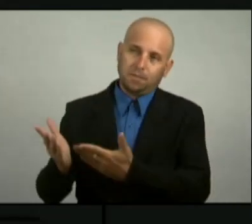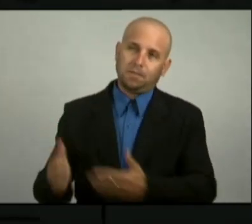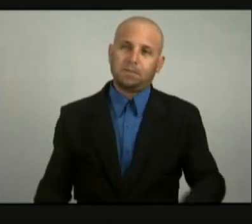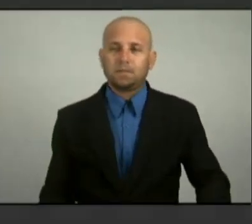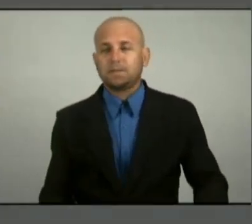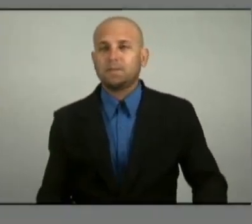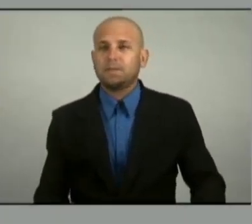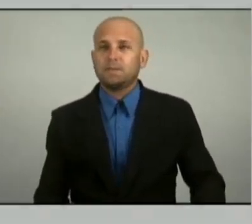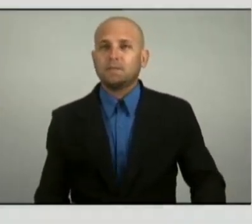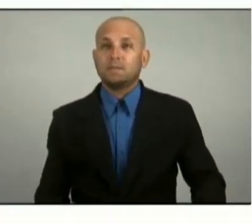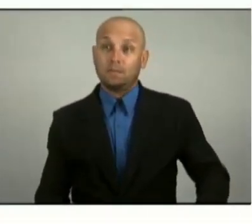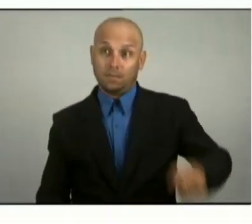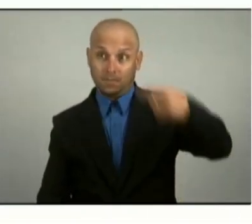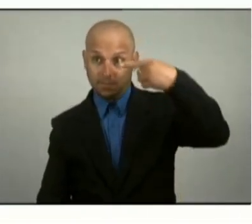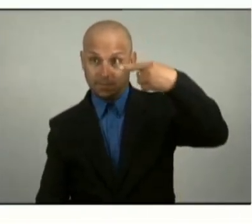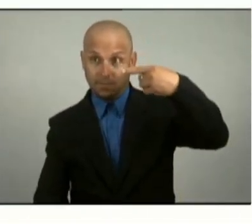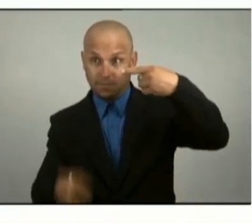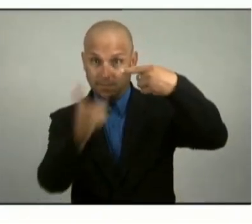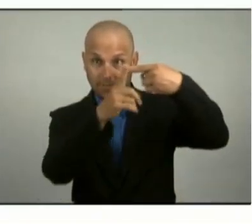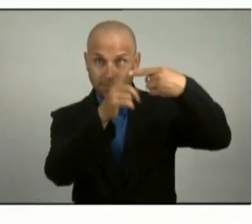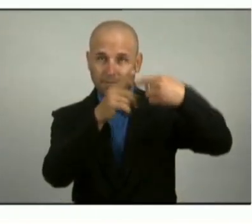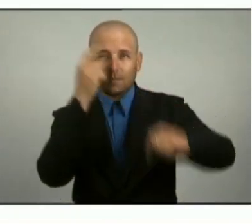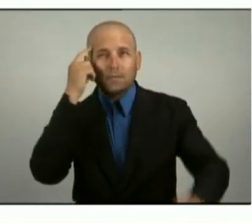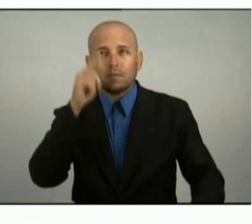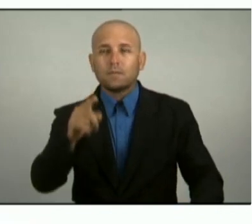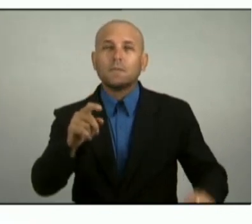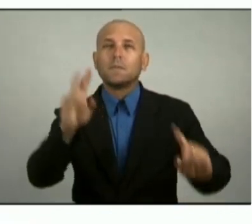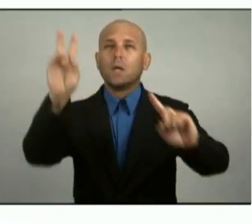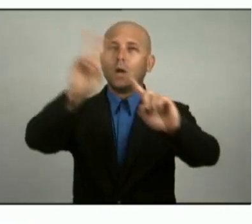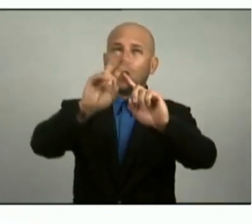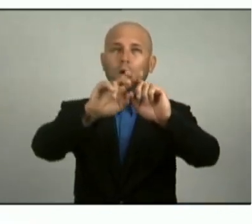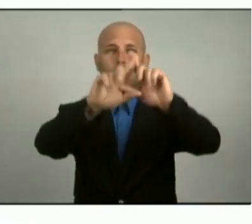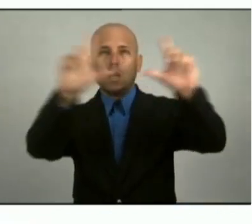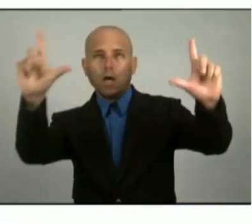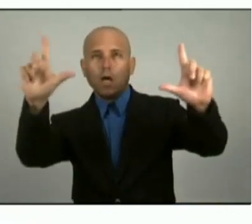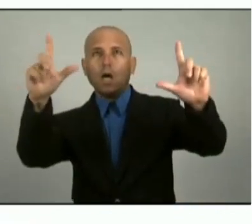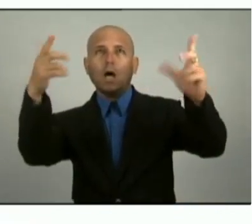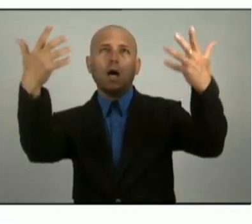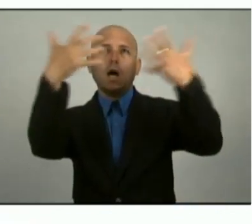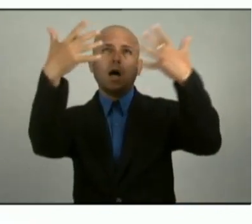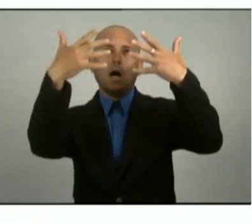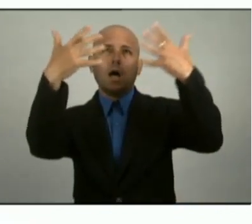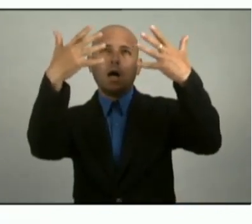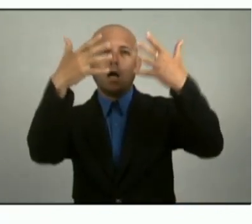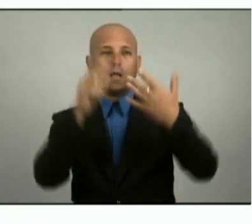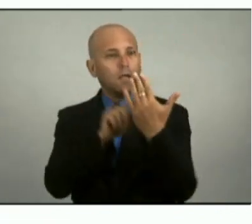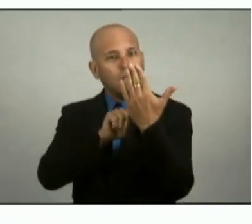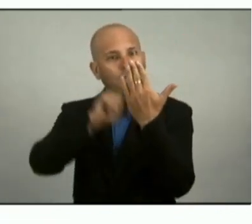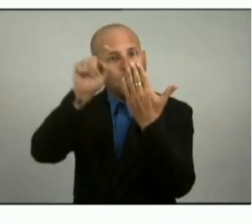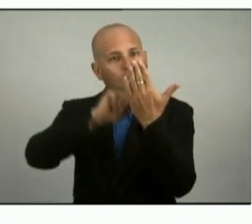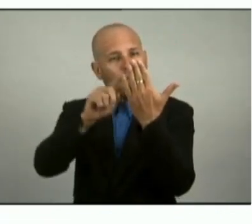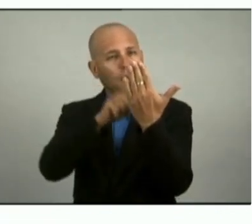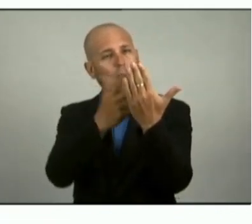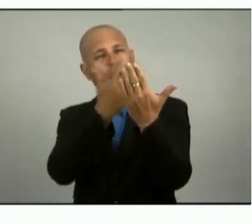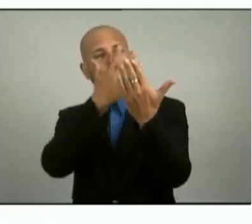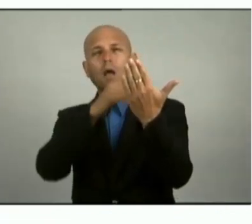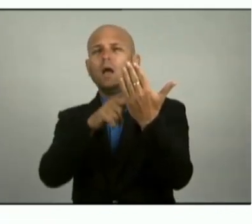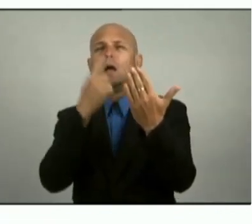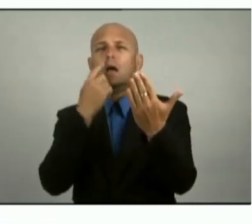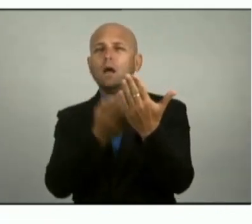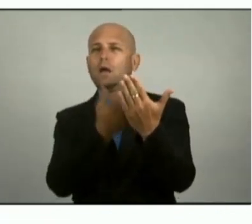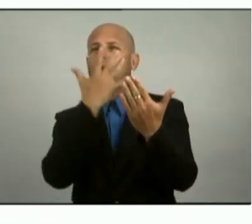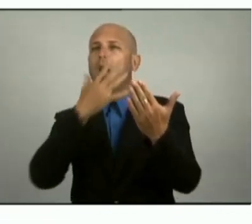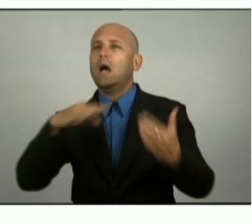Comencemos primero evita las pantallas antes de acostarte la Luz Azul emitida Por las pantallas de los